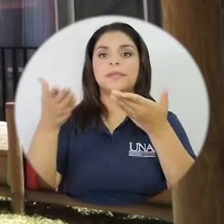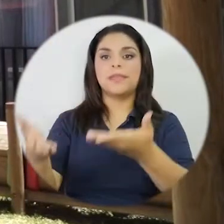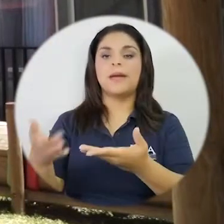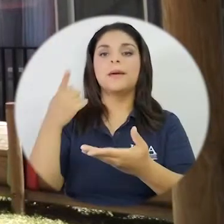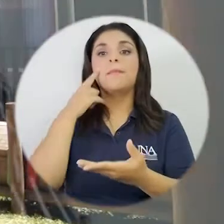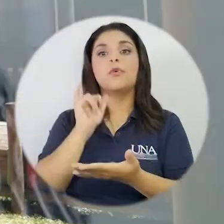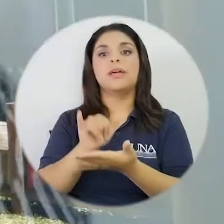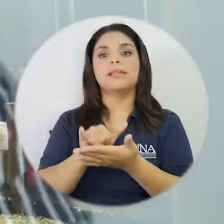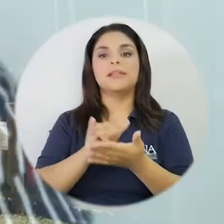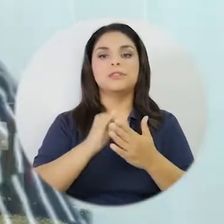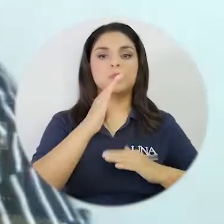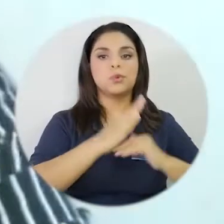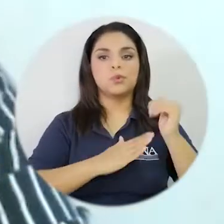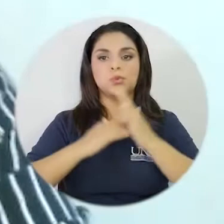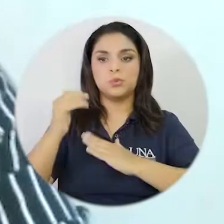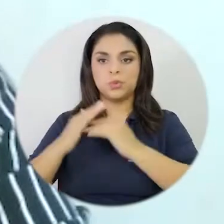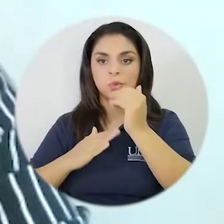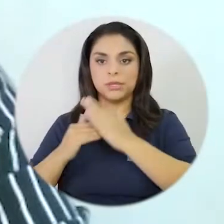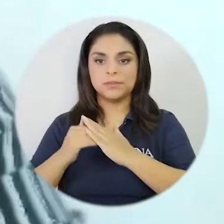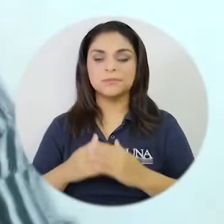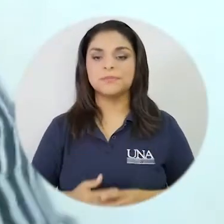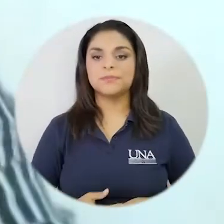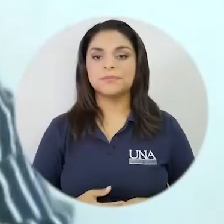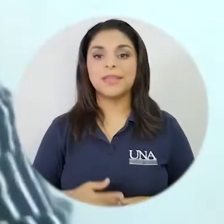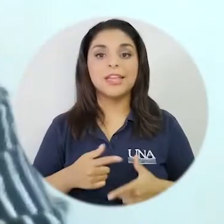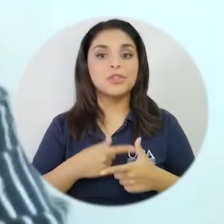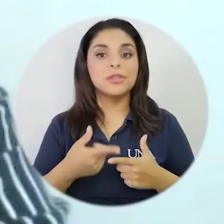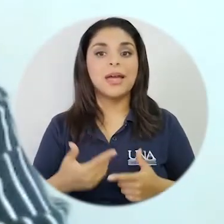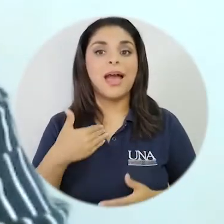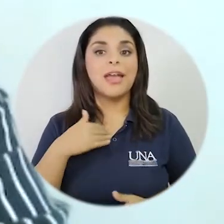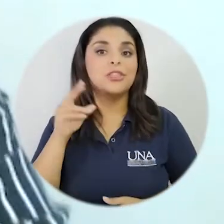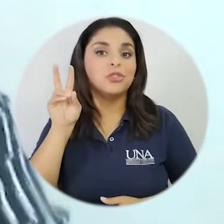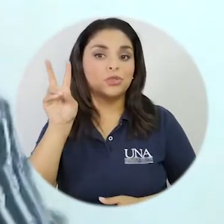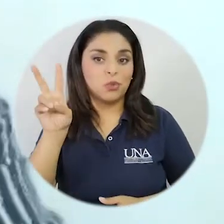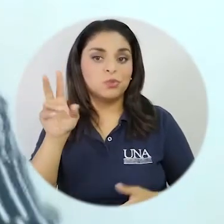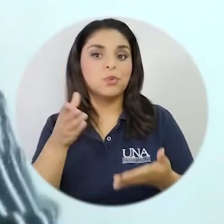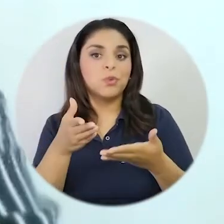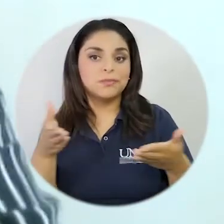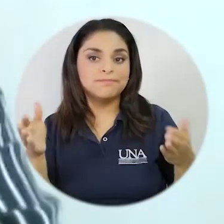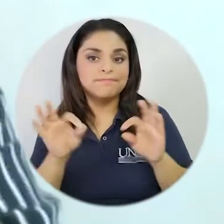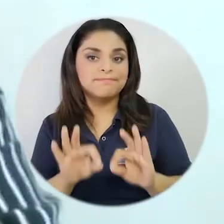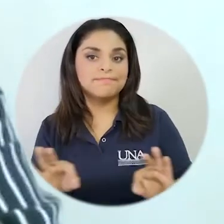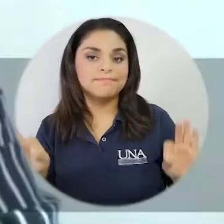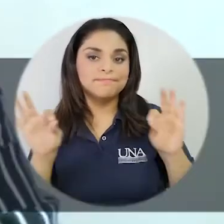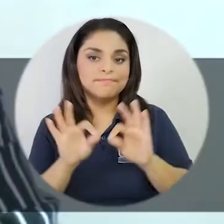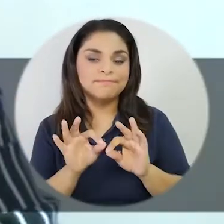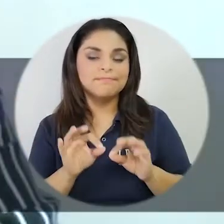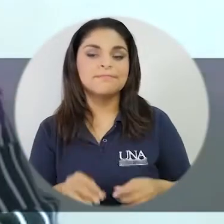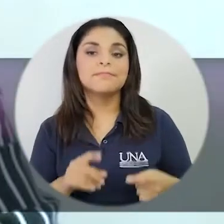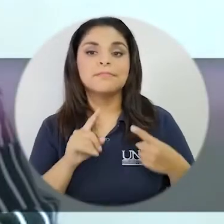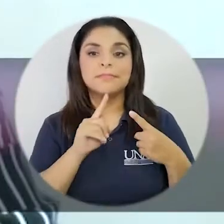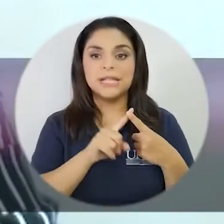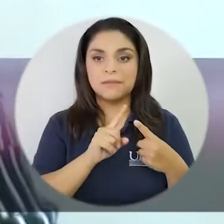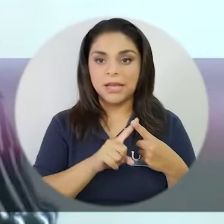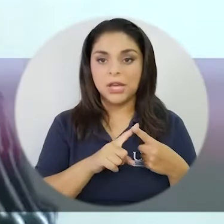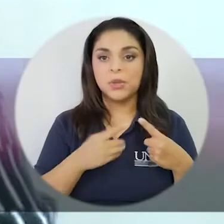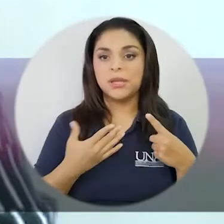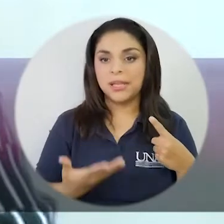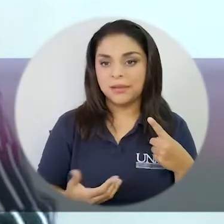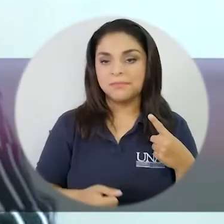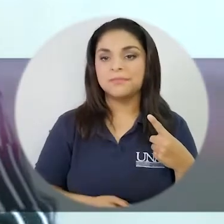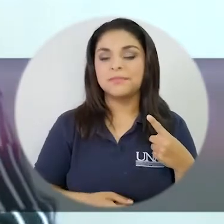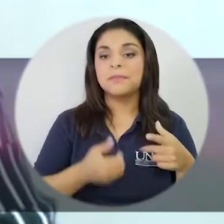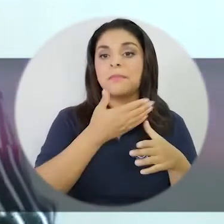estas construcciones. Entonces, tenemos dos aristas importantes. Una, que es la